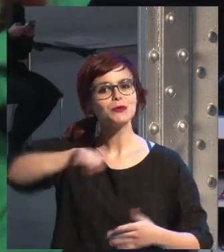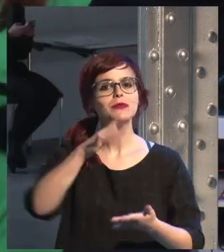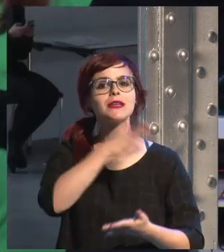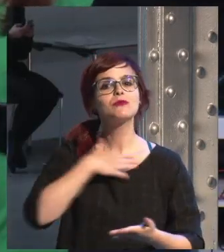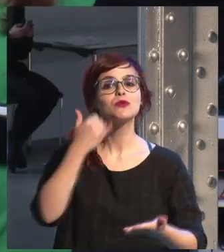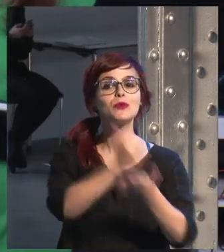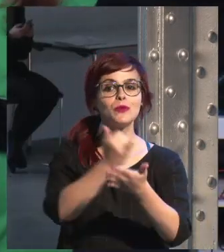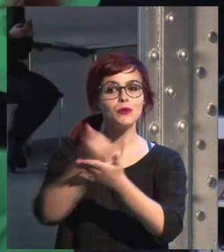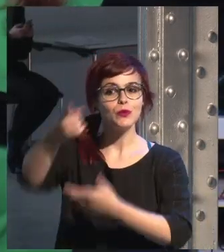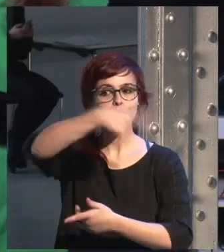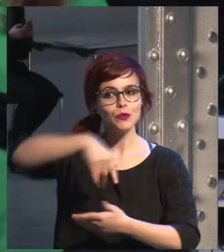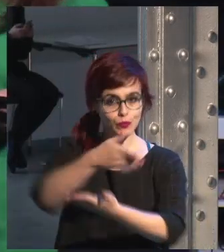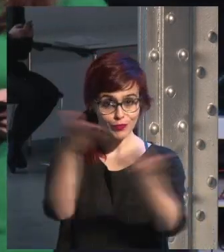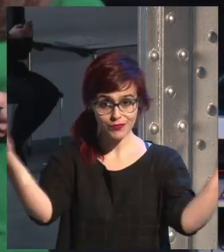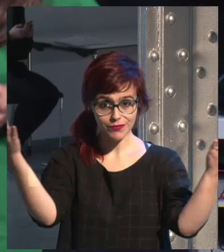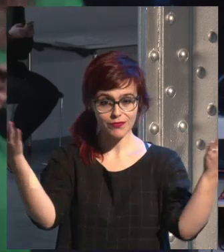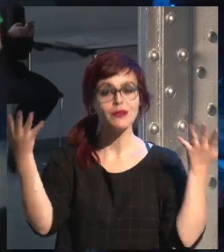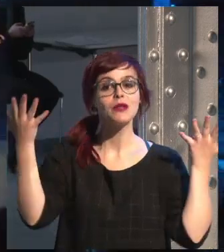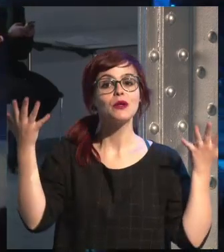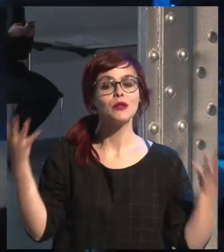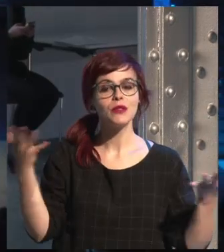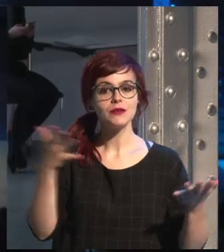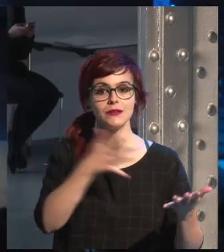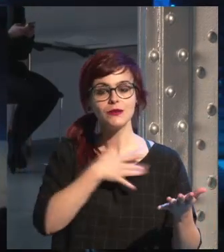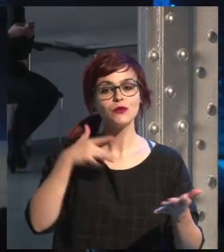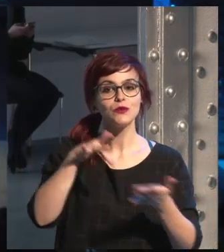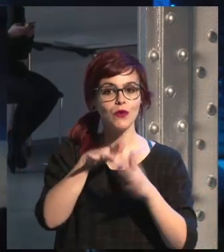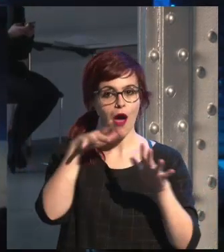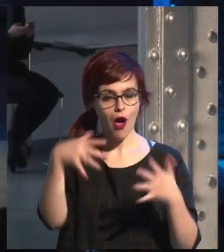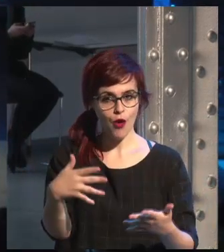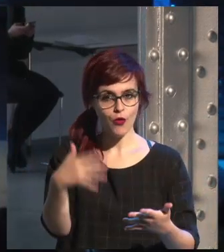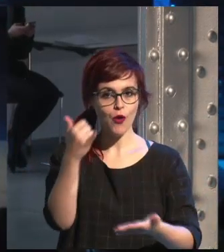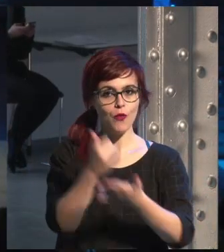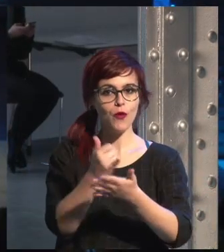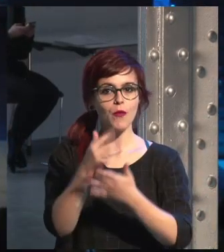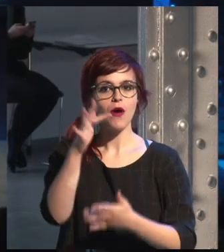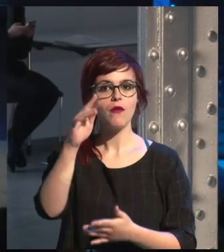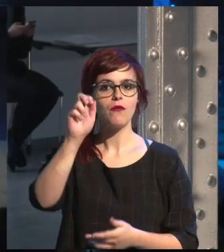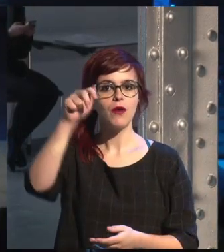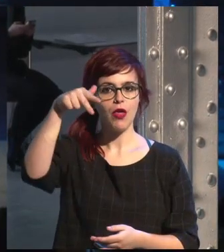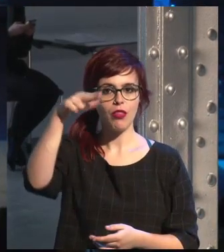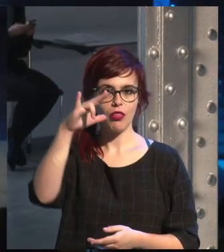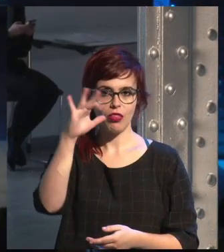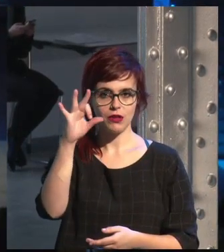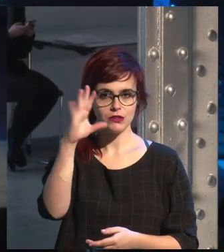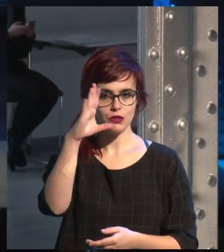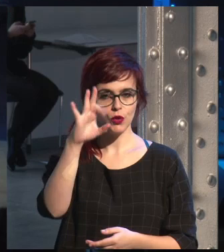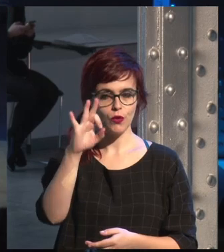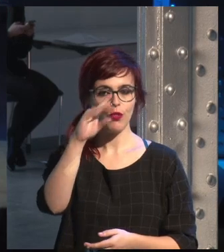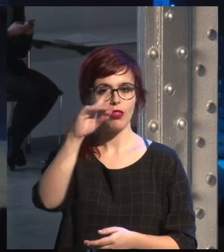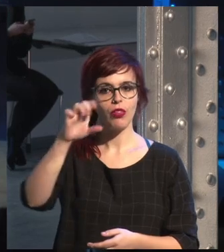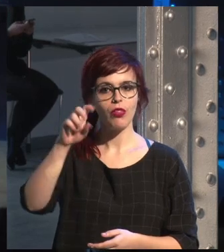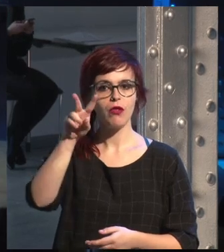probéis. Así que yo quiero dejaros en manos de Francisco de Guevara y quiero daros la